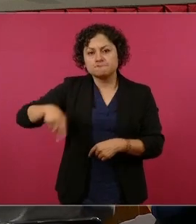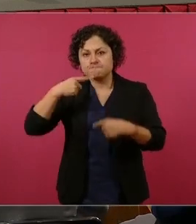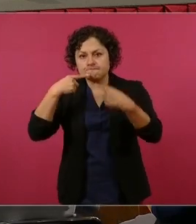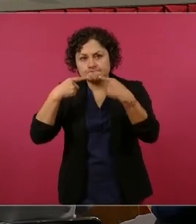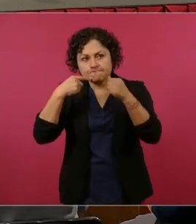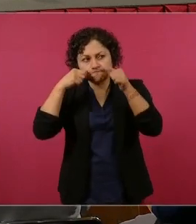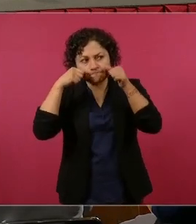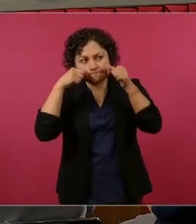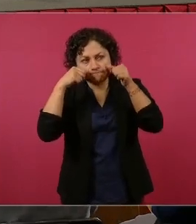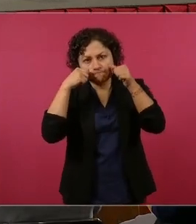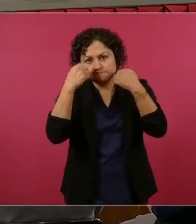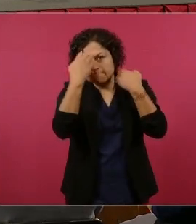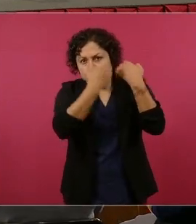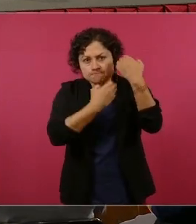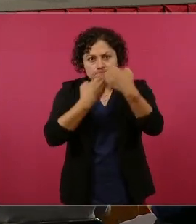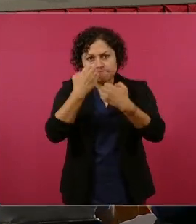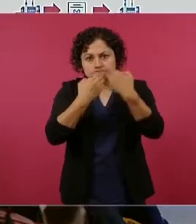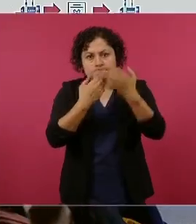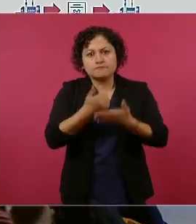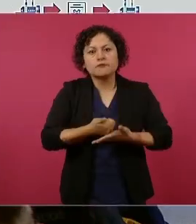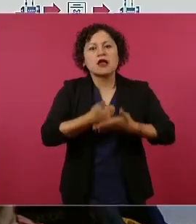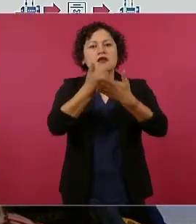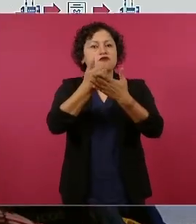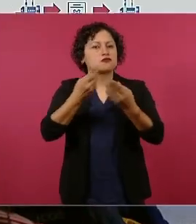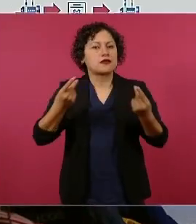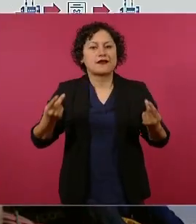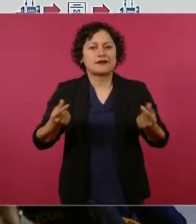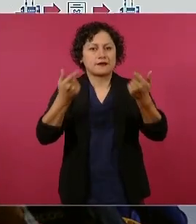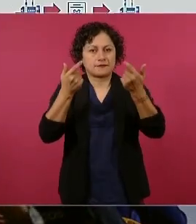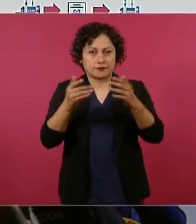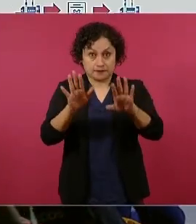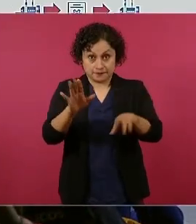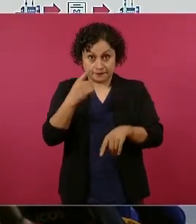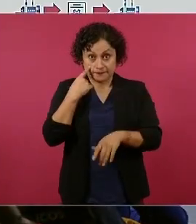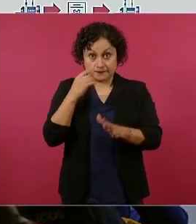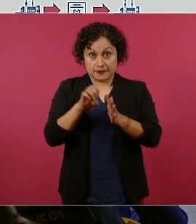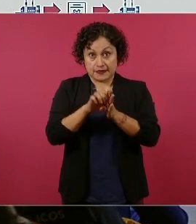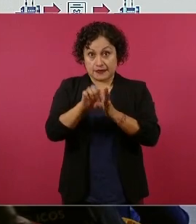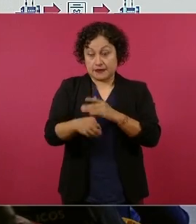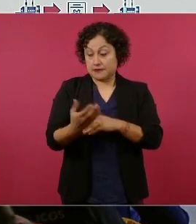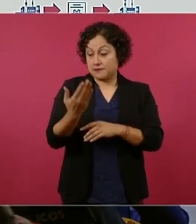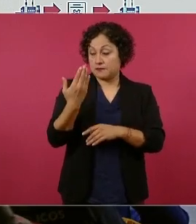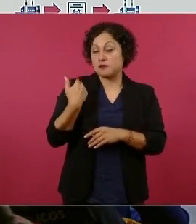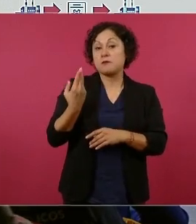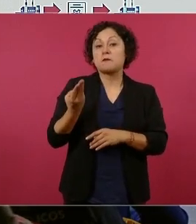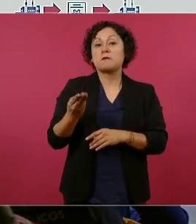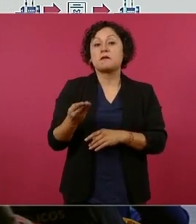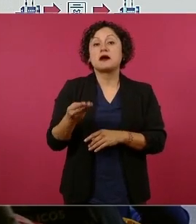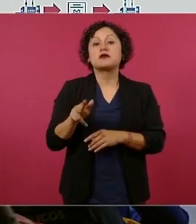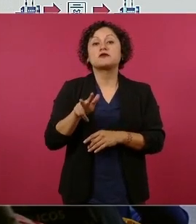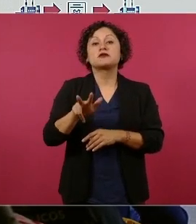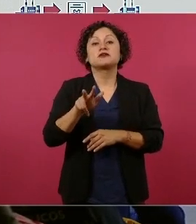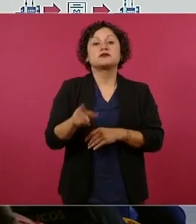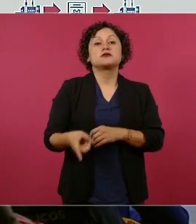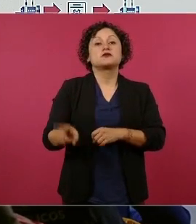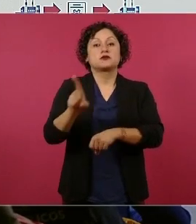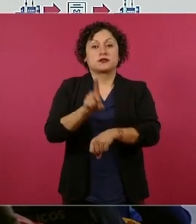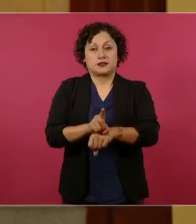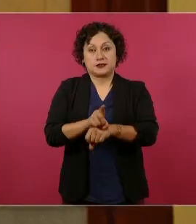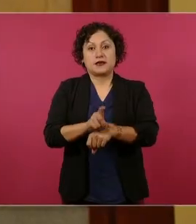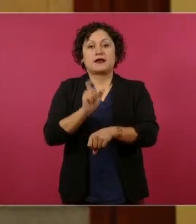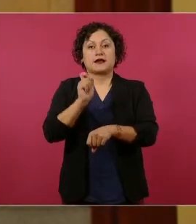de recuperación muy efectivas. Ponemos un ejemplo, el pasado 18 de mayo, días después de la